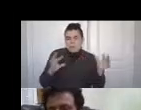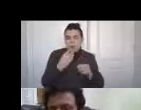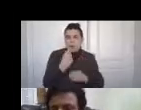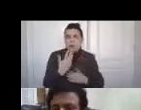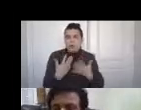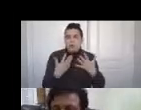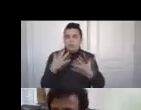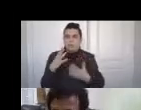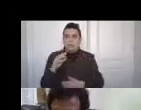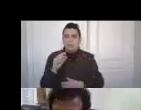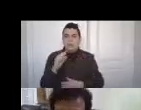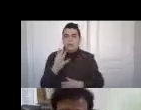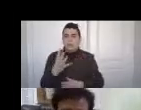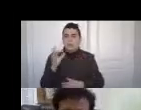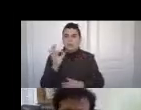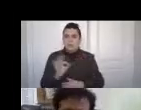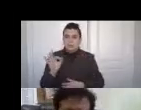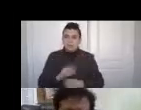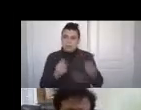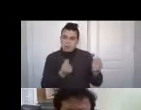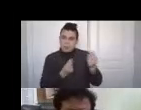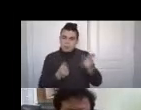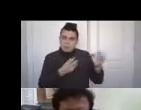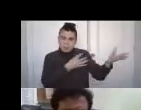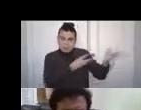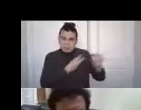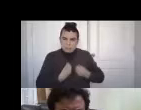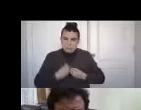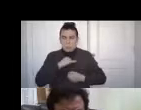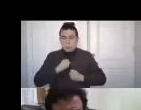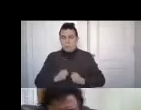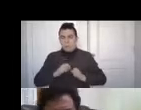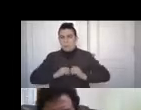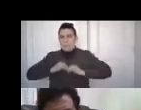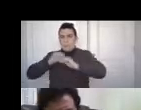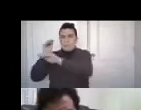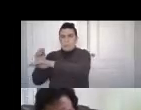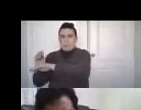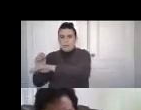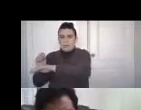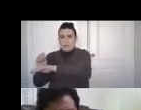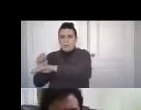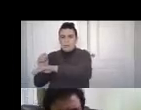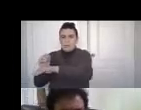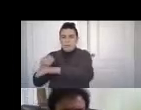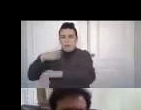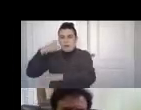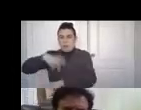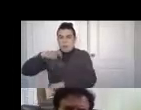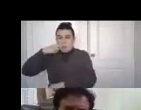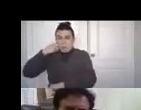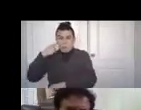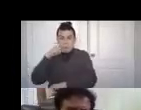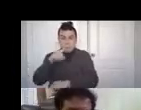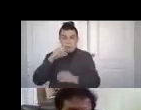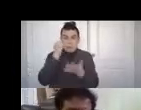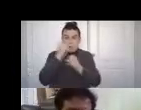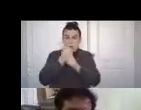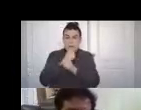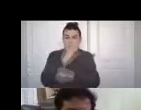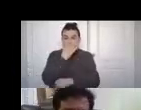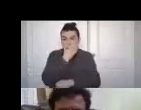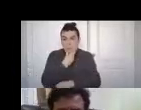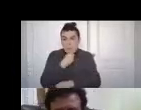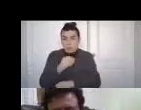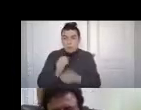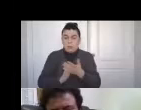transmitido al humano. Sin embargo, un trabajo muy bonito que apareció esta semana en una revista, en